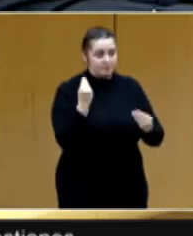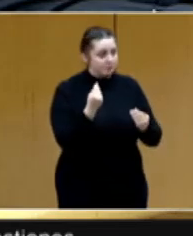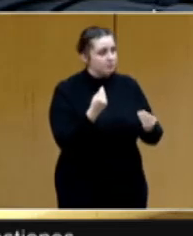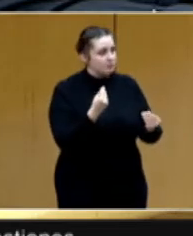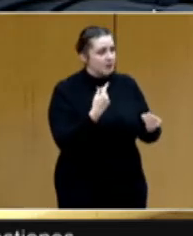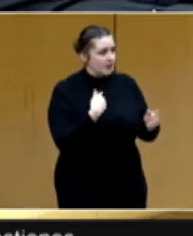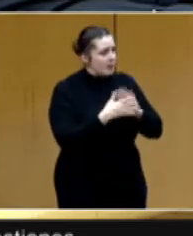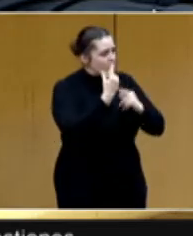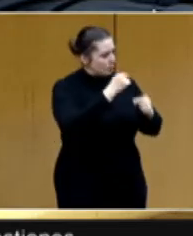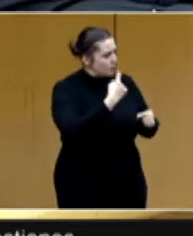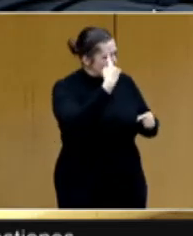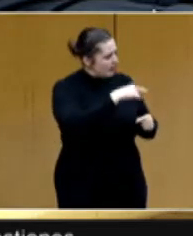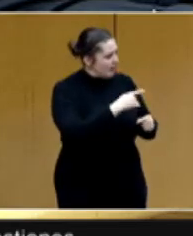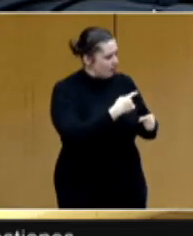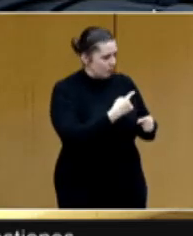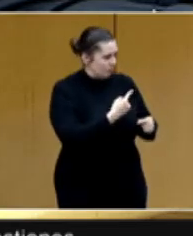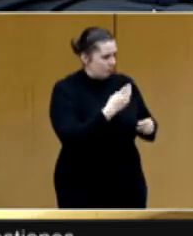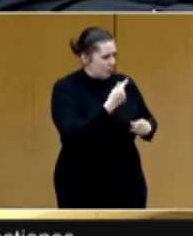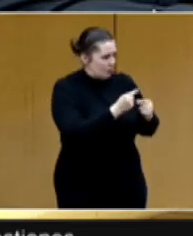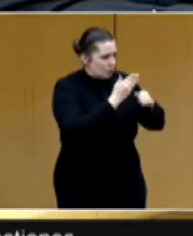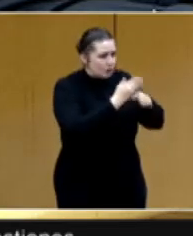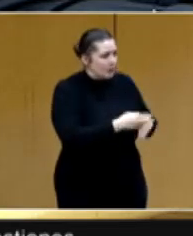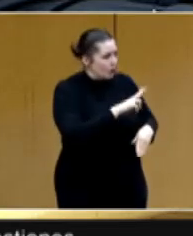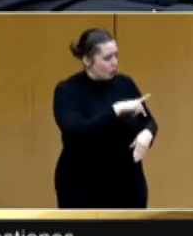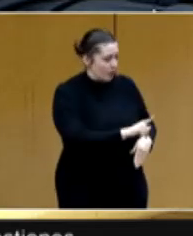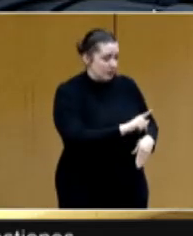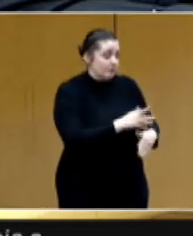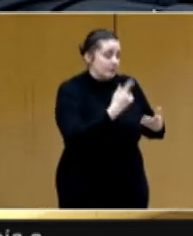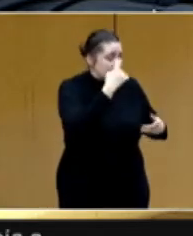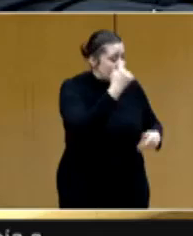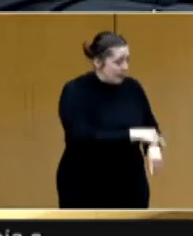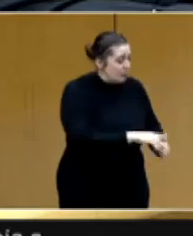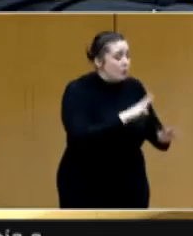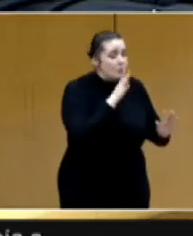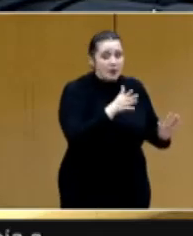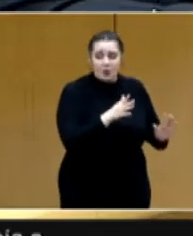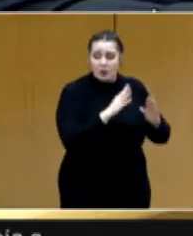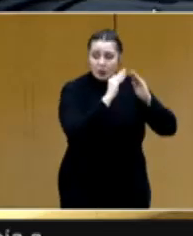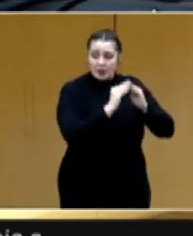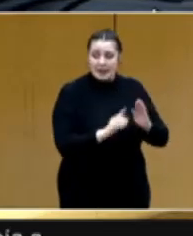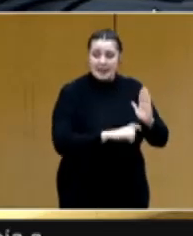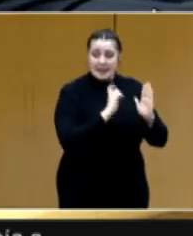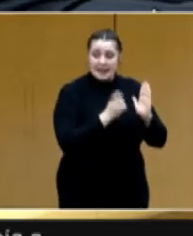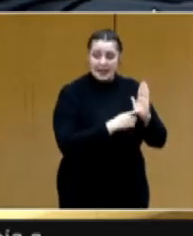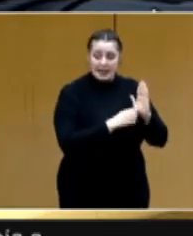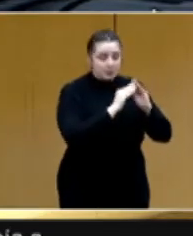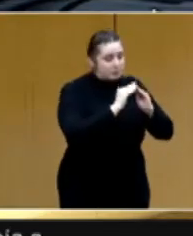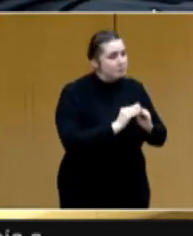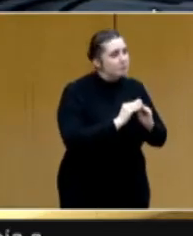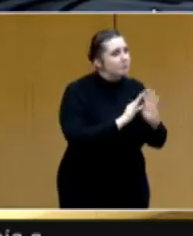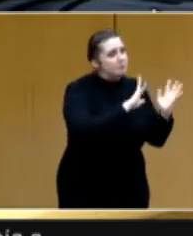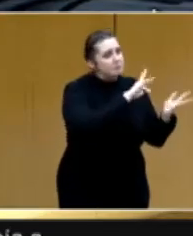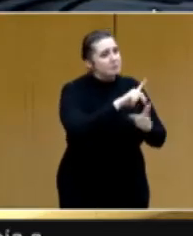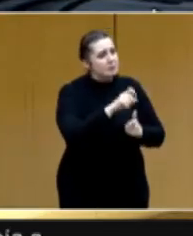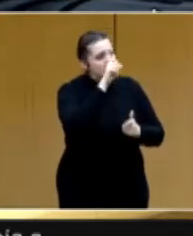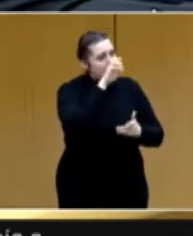insuficiente lo que se presentaba por parte del legislador y el legislador no voy a decir que Calcula las elabora las memorias